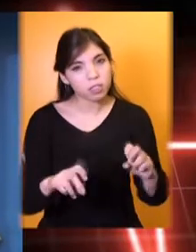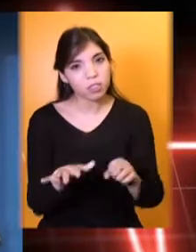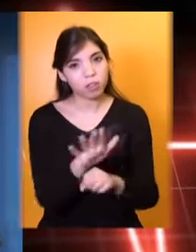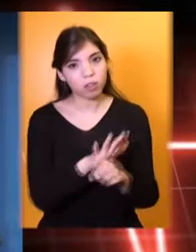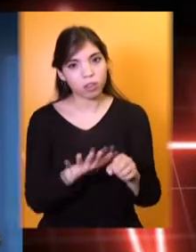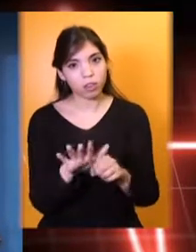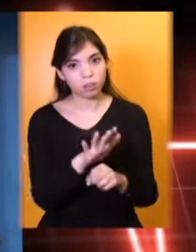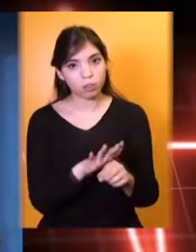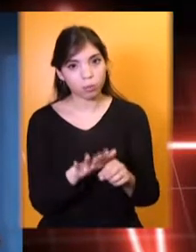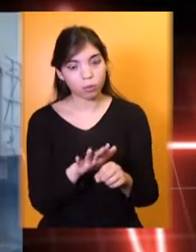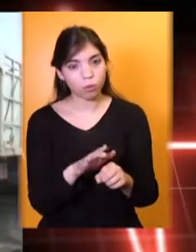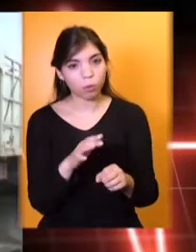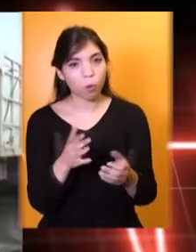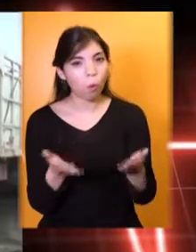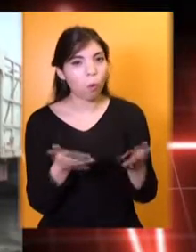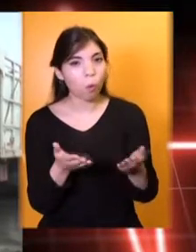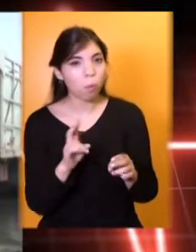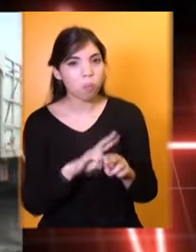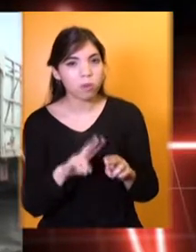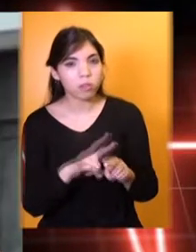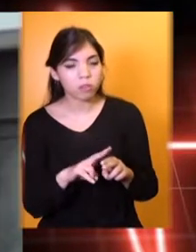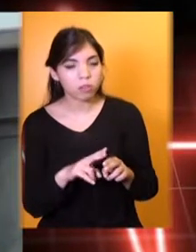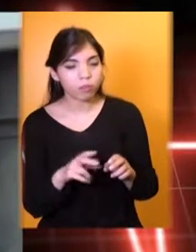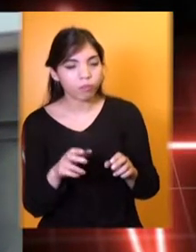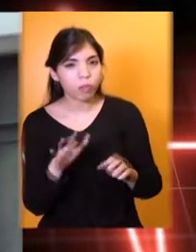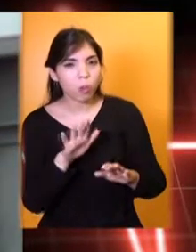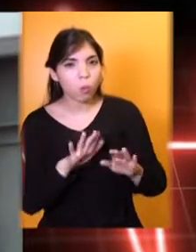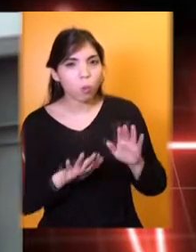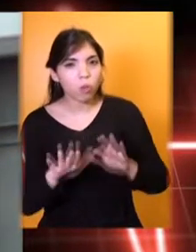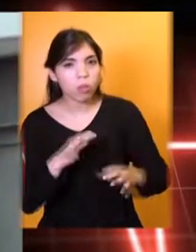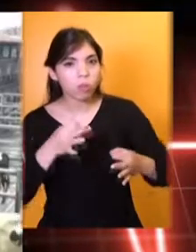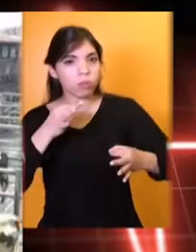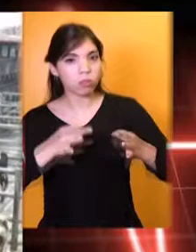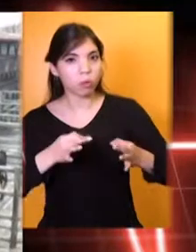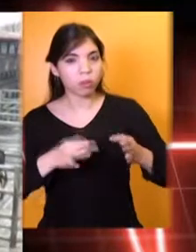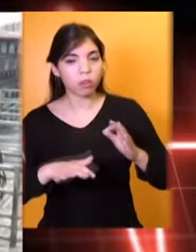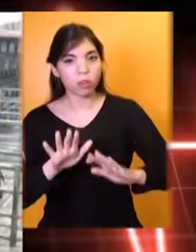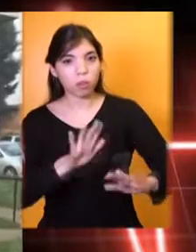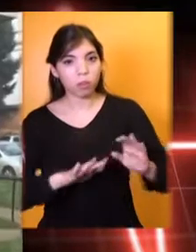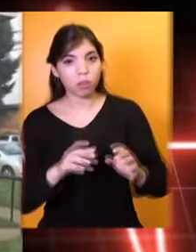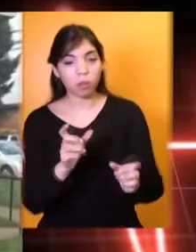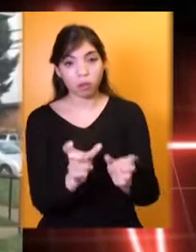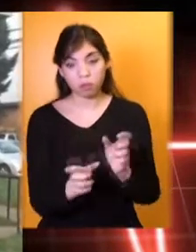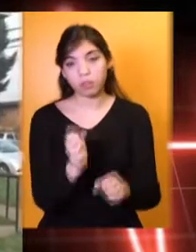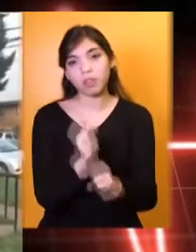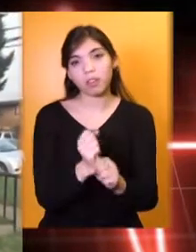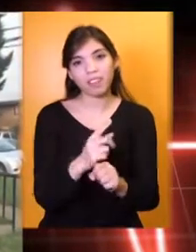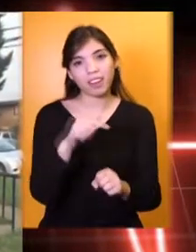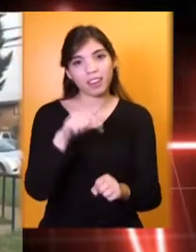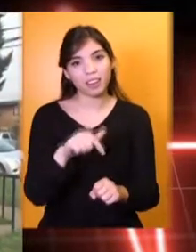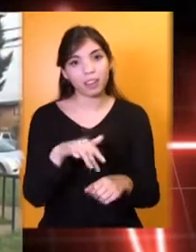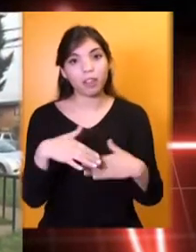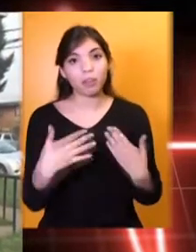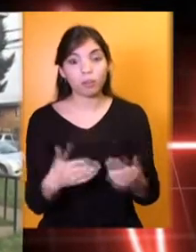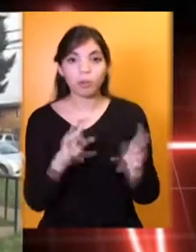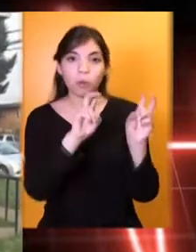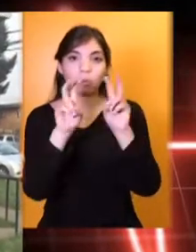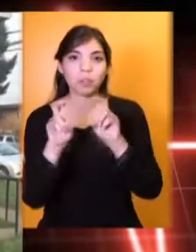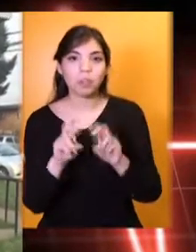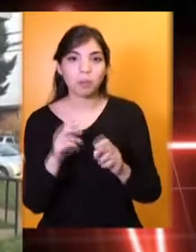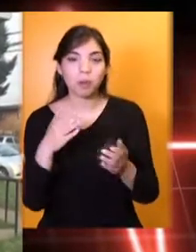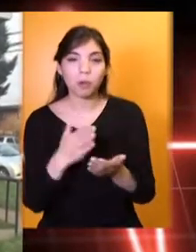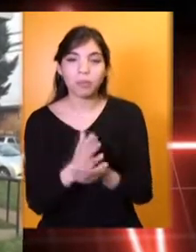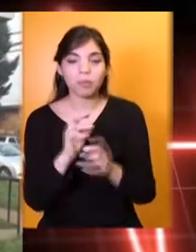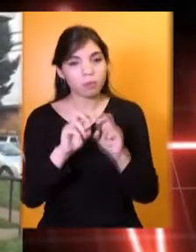principalmente en torno a las medidas de seguridad que llevaban los trabajadores en dicho momento. Bueno, ese es un tema que se está investigando.